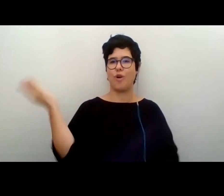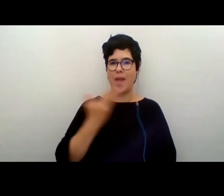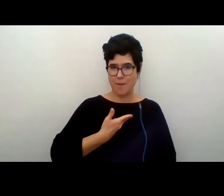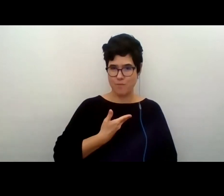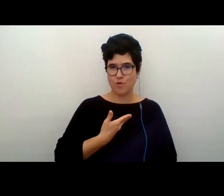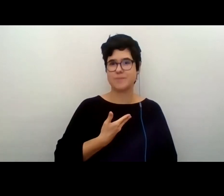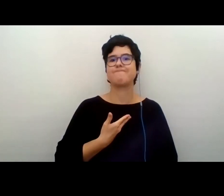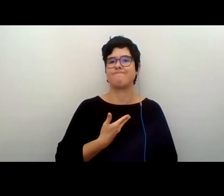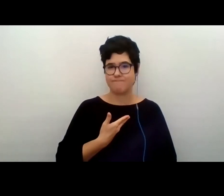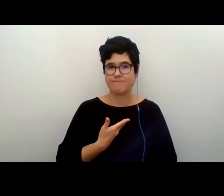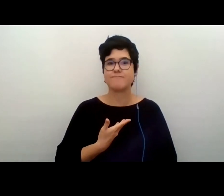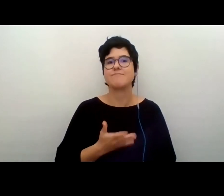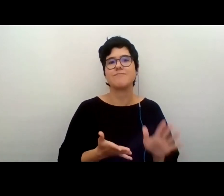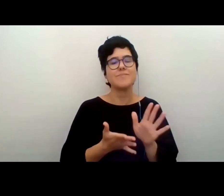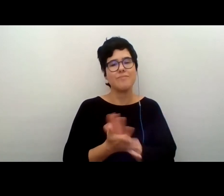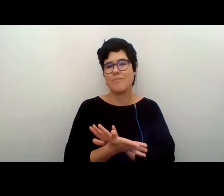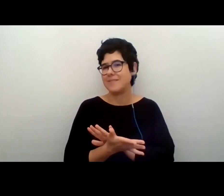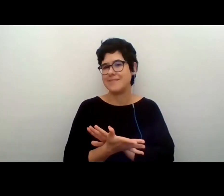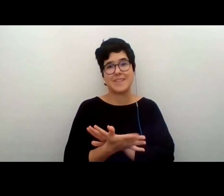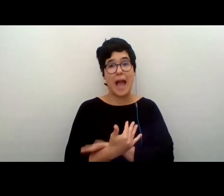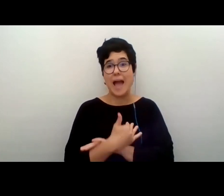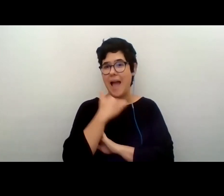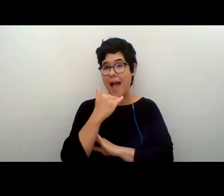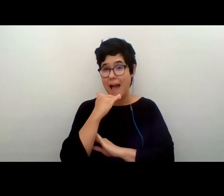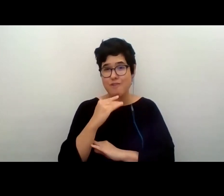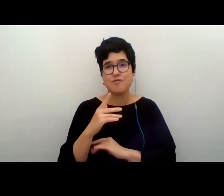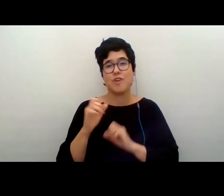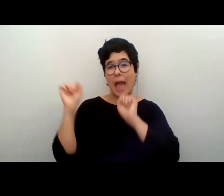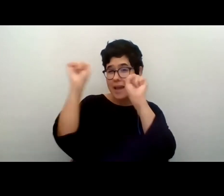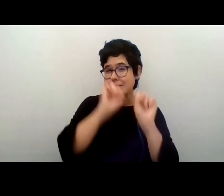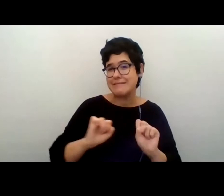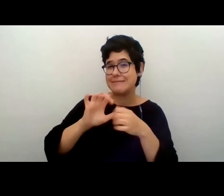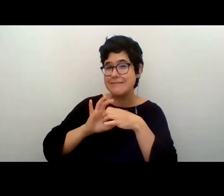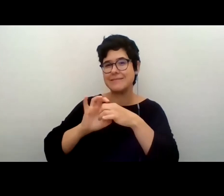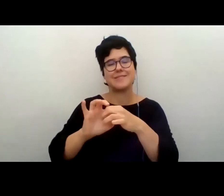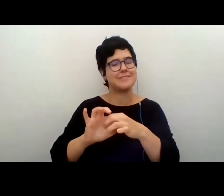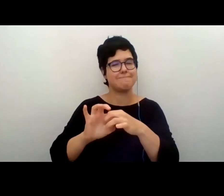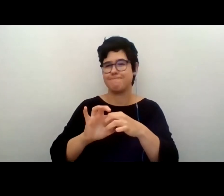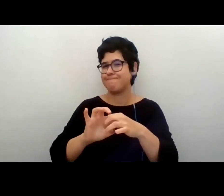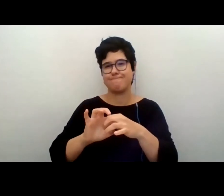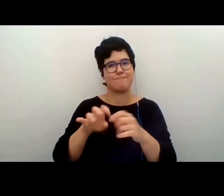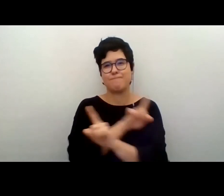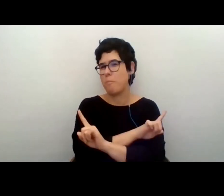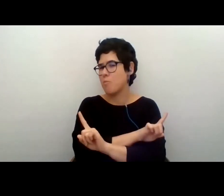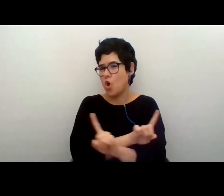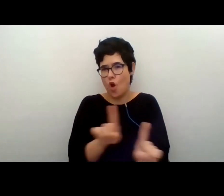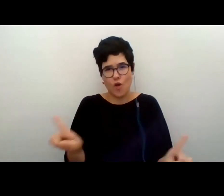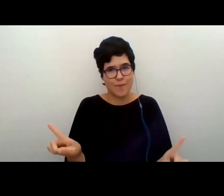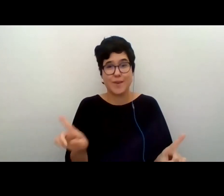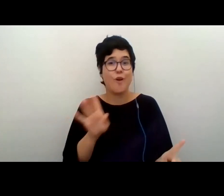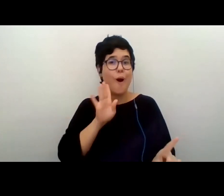contraindicado todo lo que tenga que ver con la inmunidad, es decir, todo lo que hemos comentado antes para el lupus sería aplicable